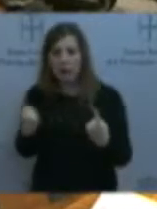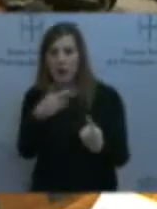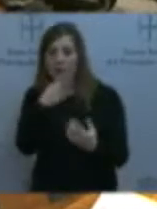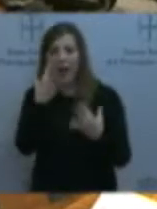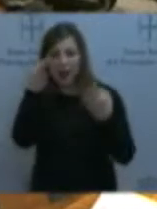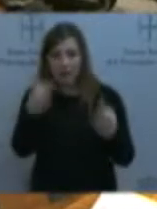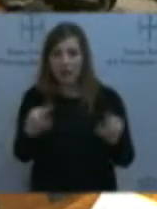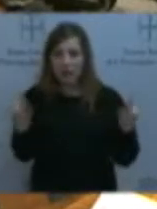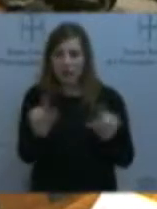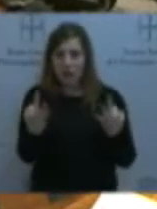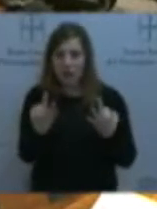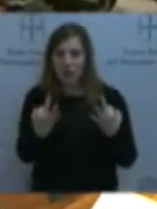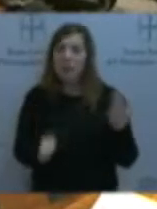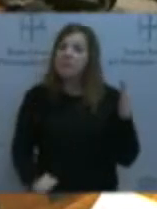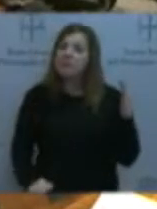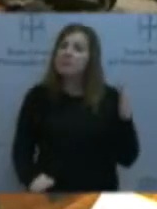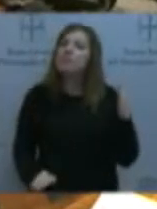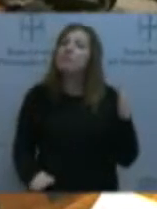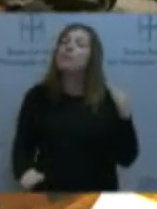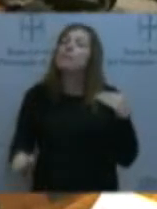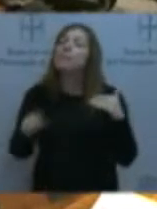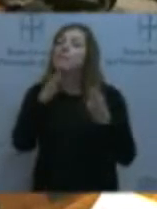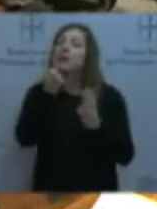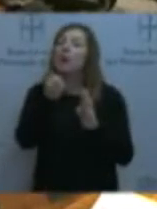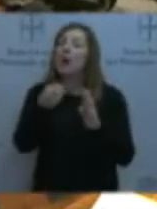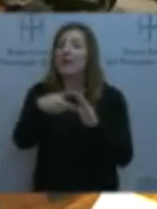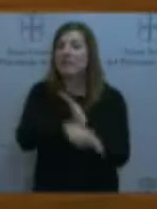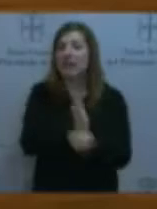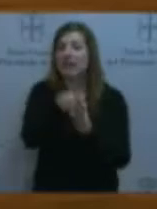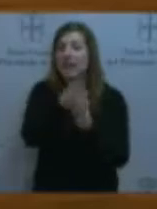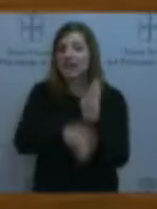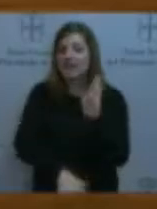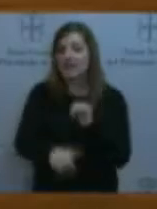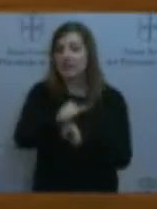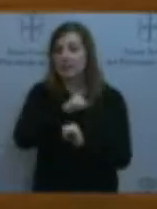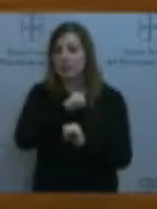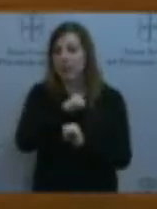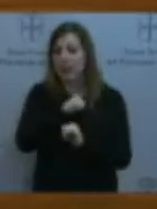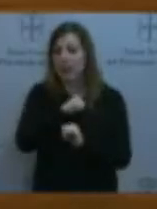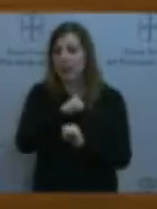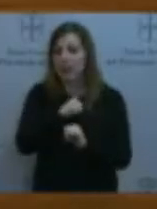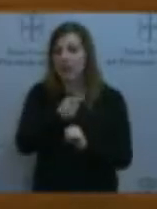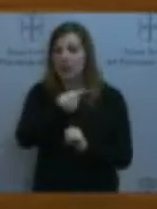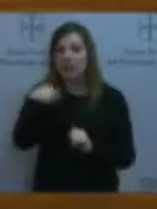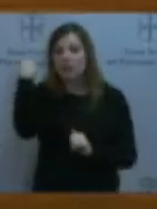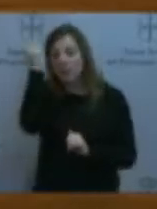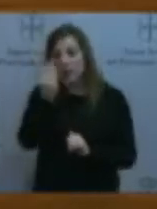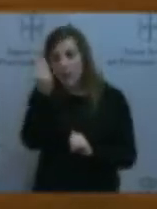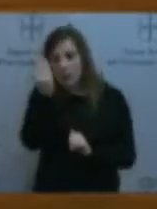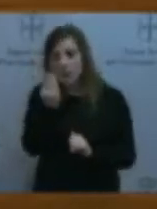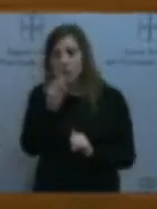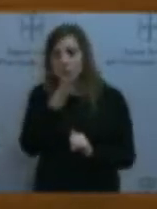mínimo en la lucha contra las listas de espera. El número mínimo de personas que creíamos que tenían que, además de